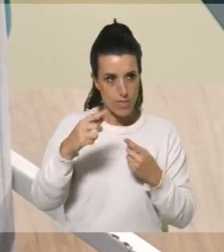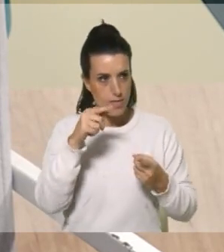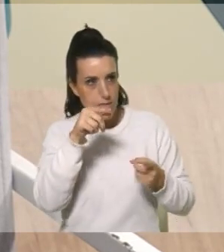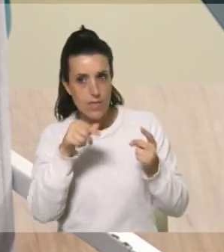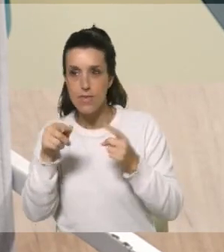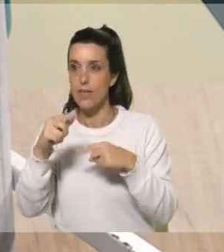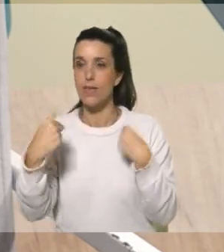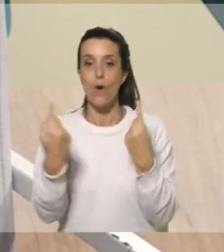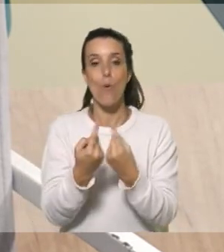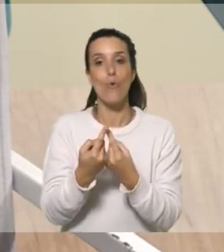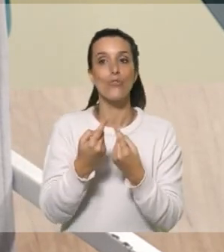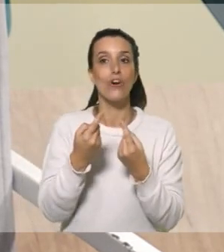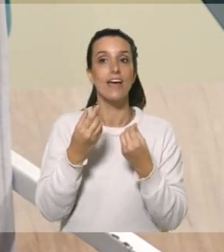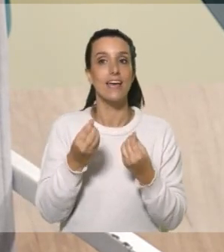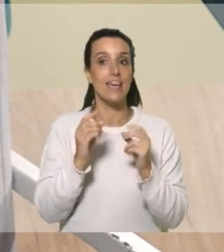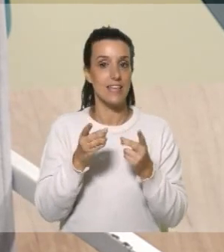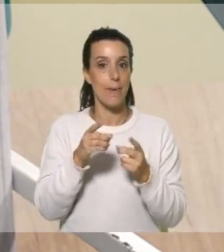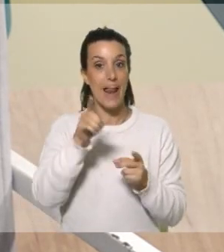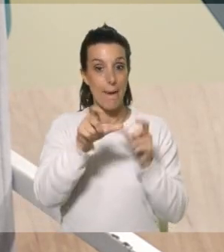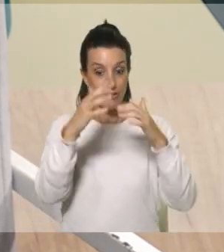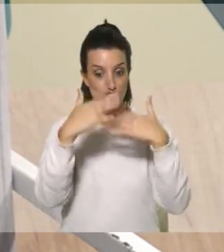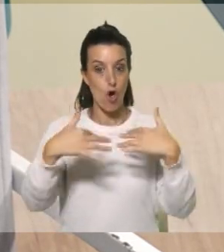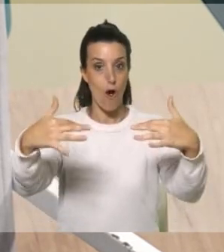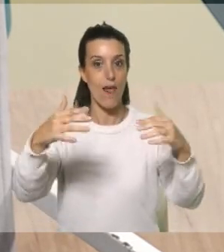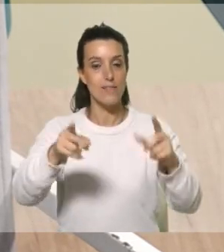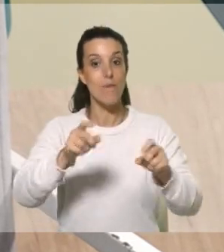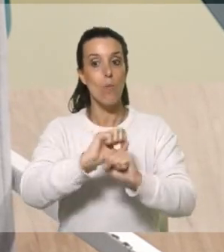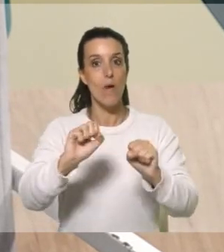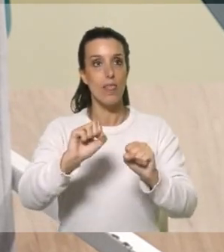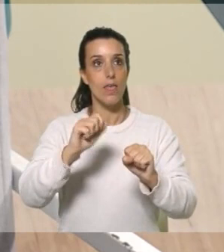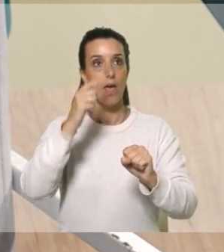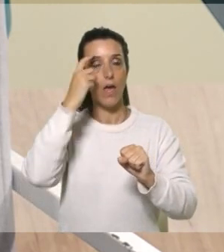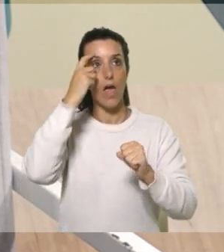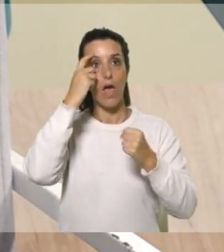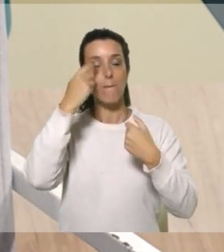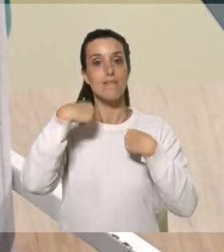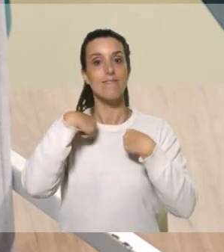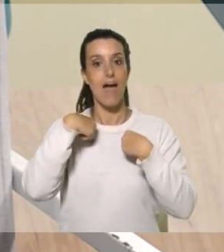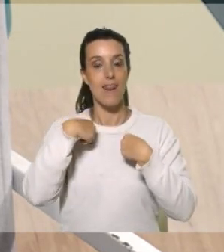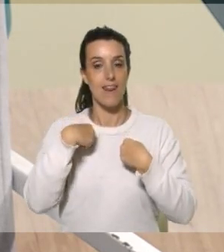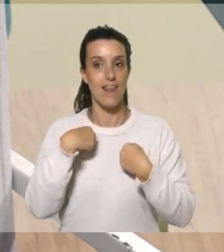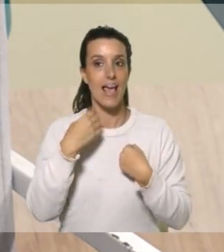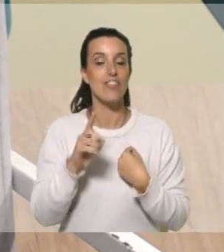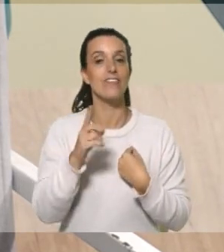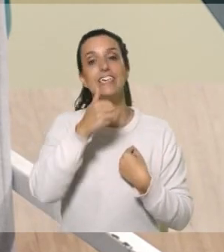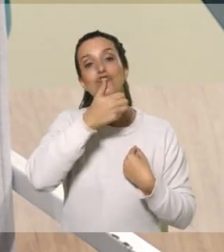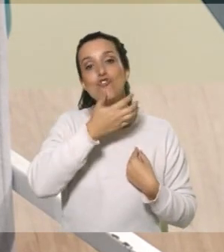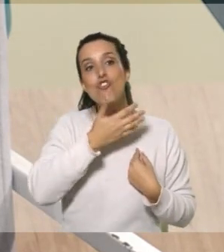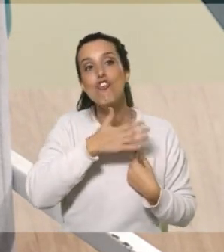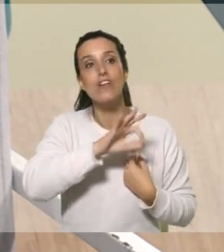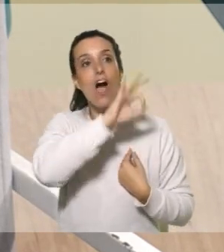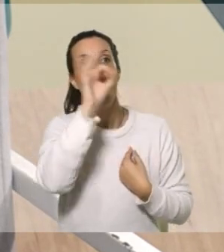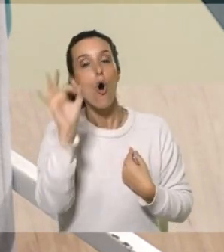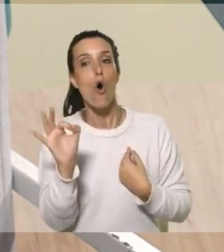a través de la dramaturgia interpelan al espectador Entonces yo creo que lo que decantan ya sea en la historia o